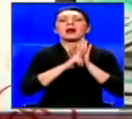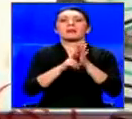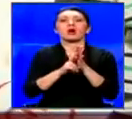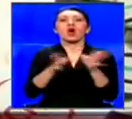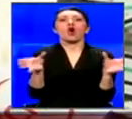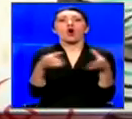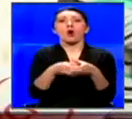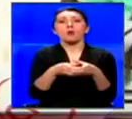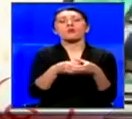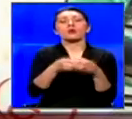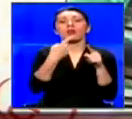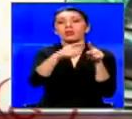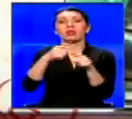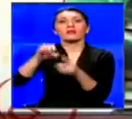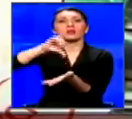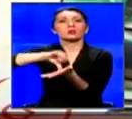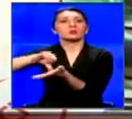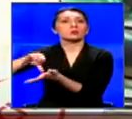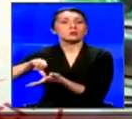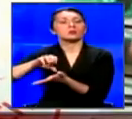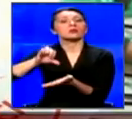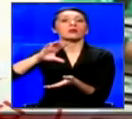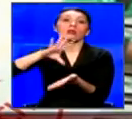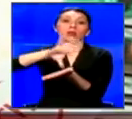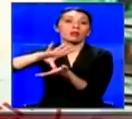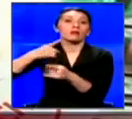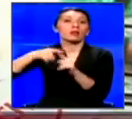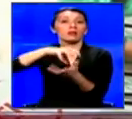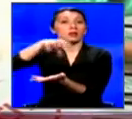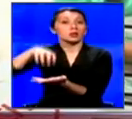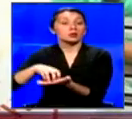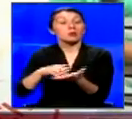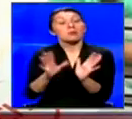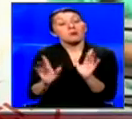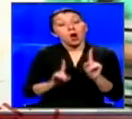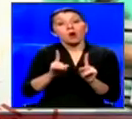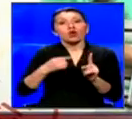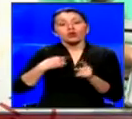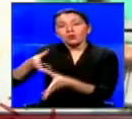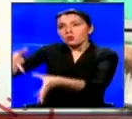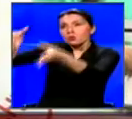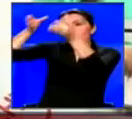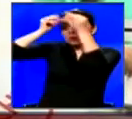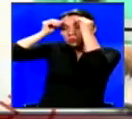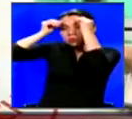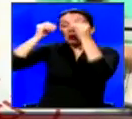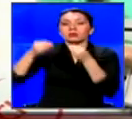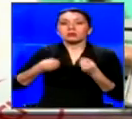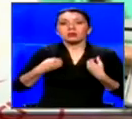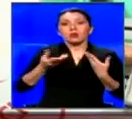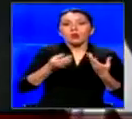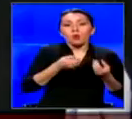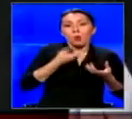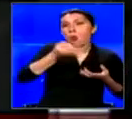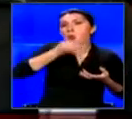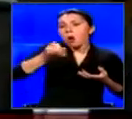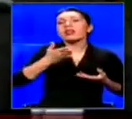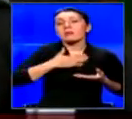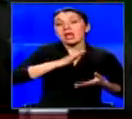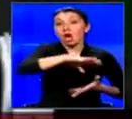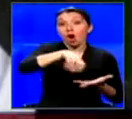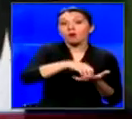las diferentes ciudades y países, donde de alguna u otra manera nosotros traemos conocimiento y llevamos conocimiento de esta pequeña comuna.